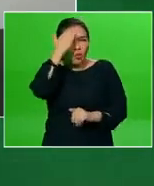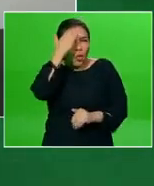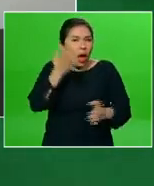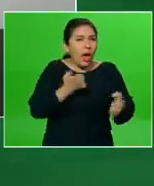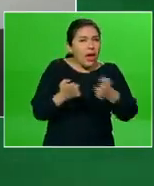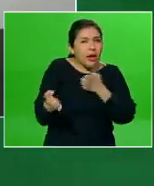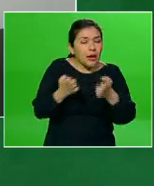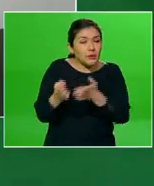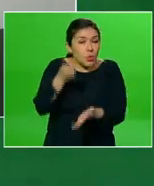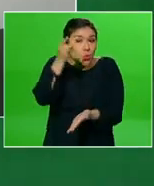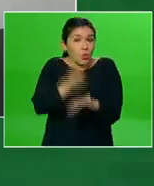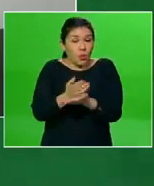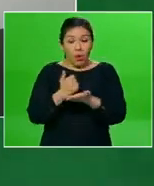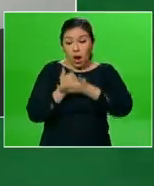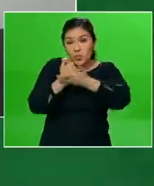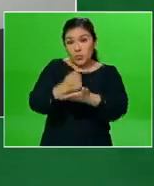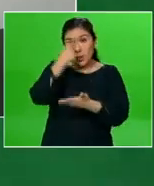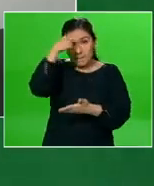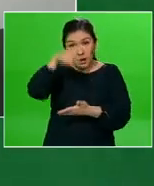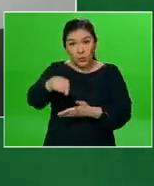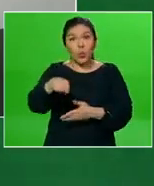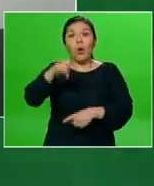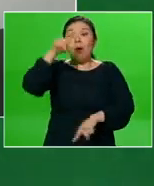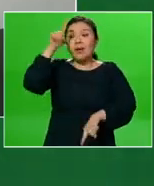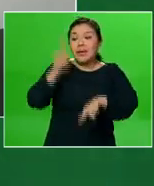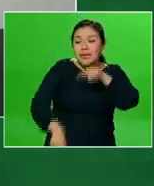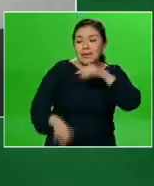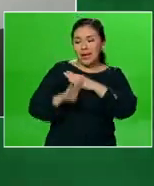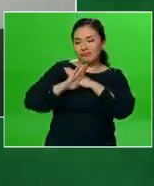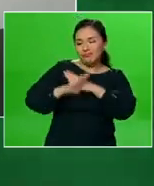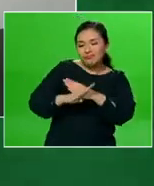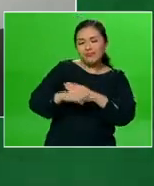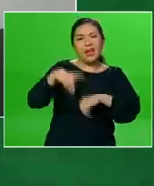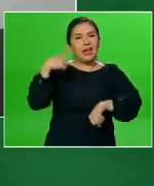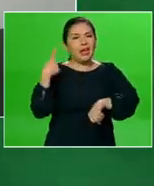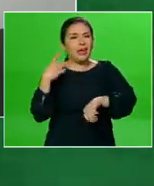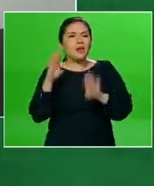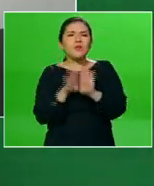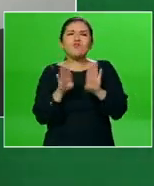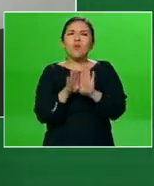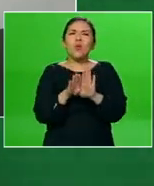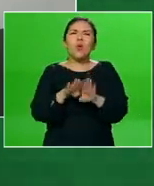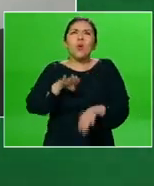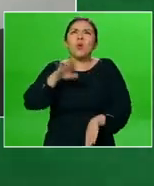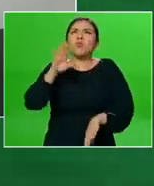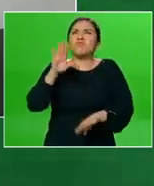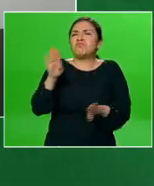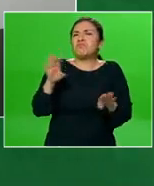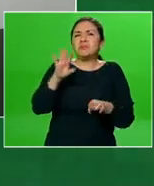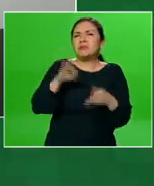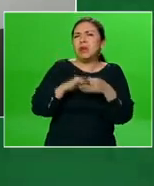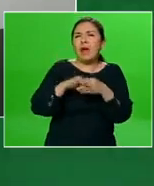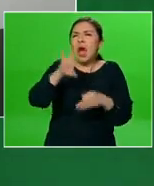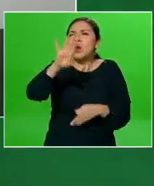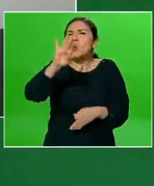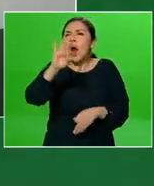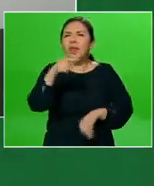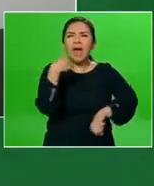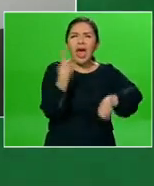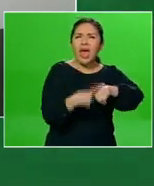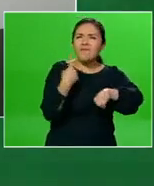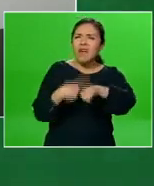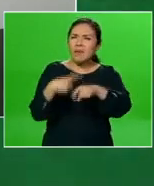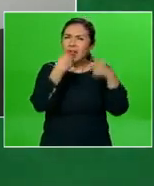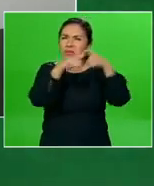solo nos ayuda a contrarrestar o prevenir más de 40 condiciones crónicas y enfermedades crónicas